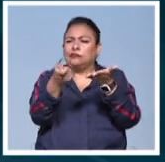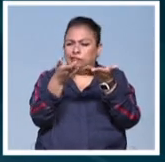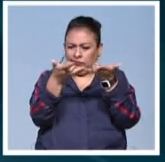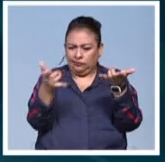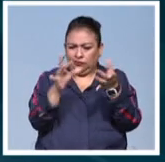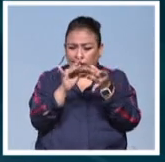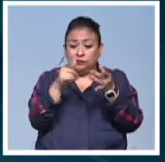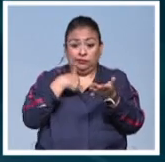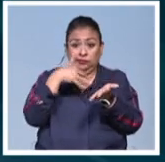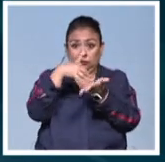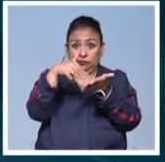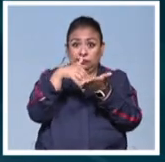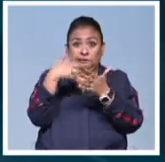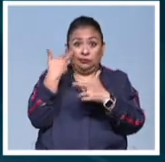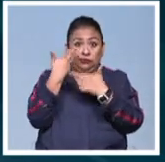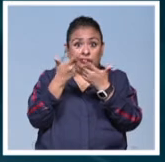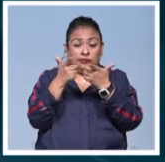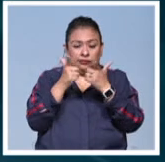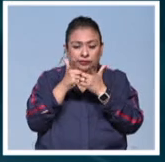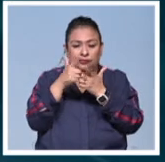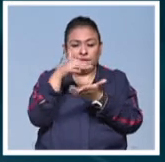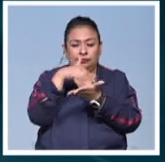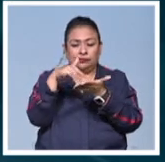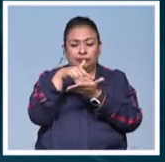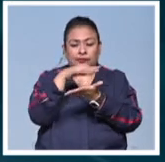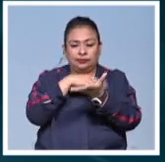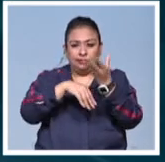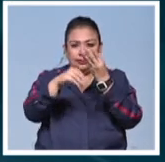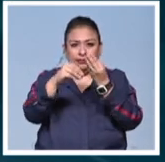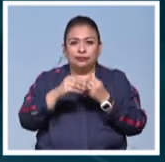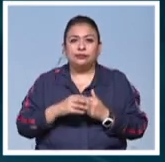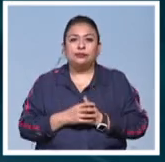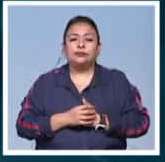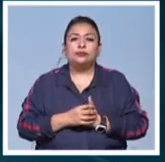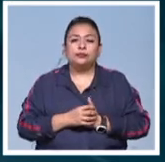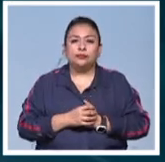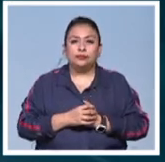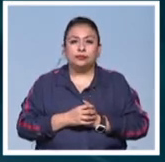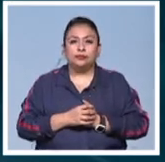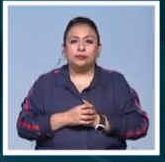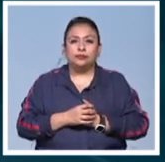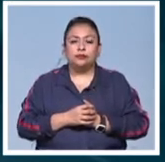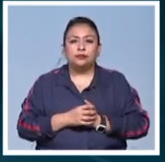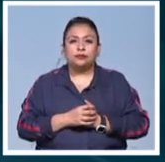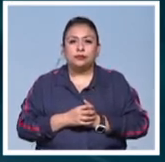porque la lectura es una tarea colectiva. Nos leemos en otros.